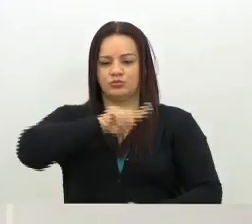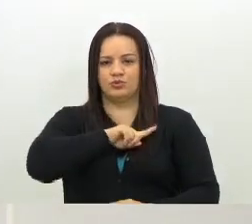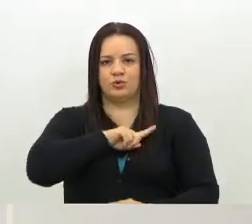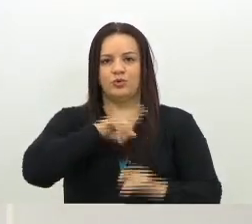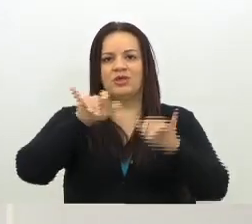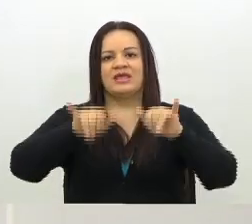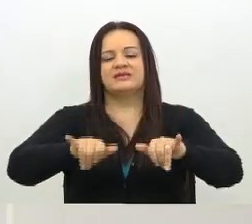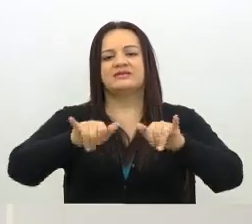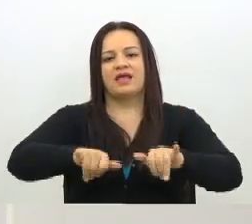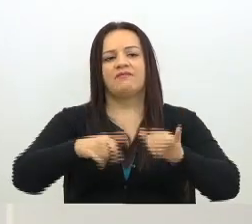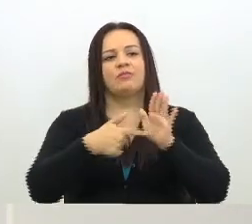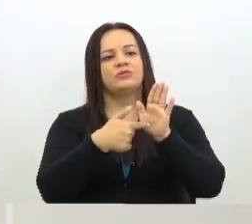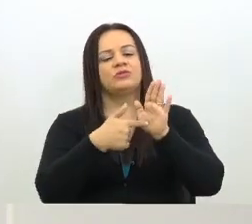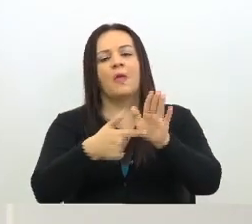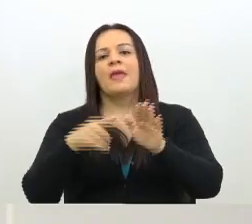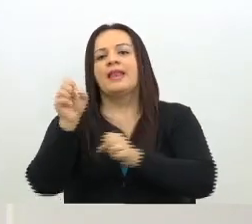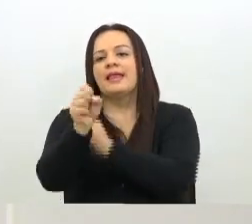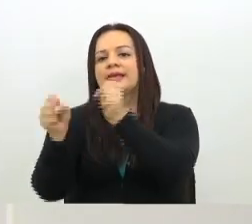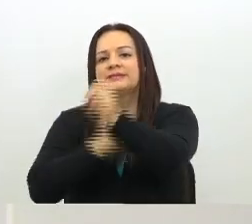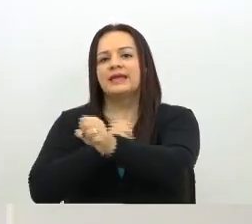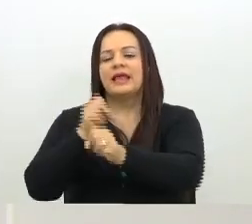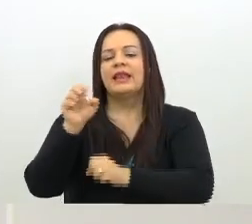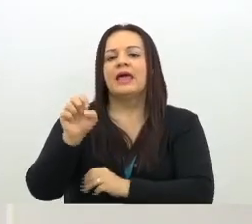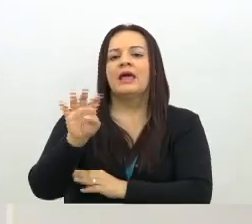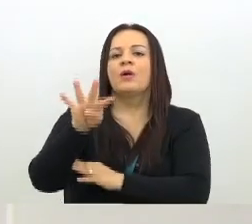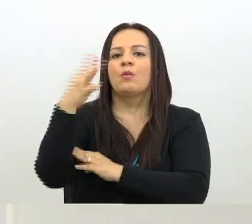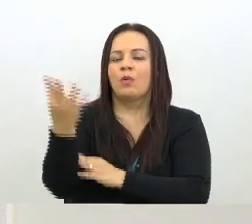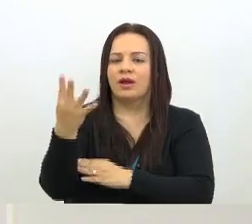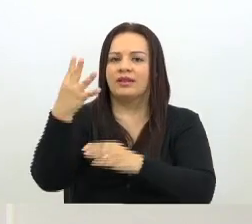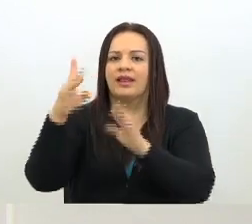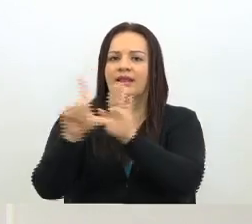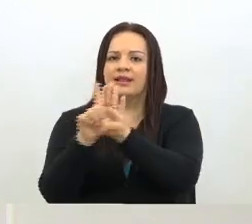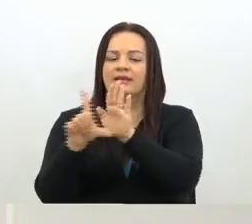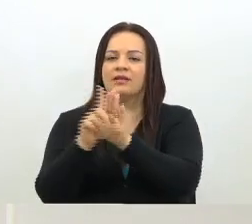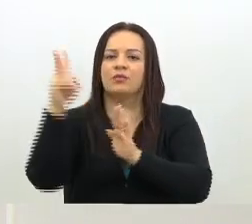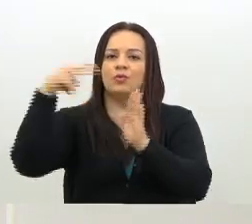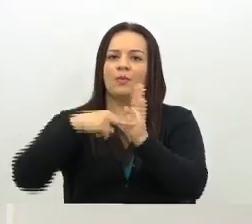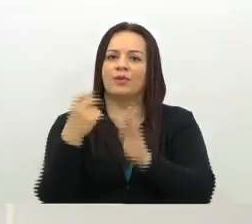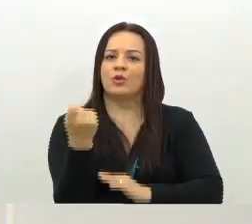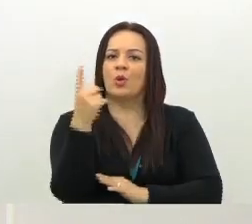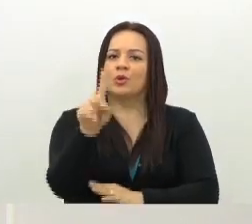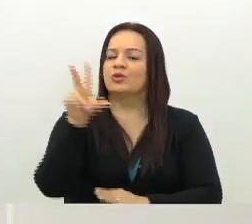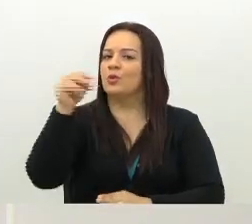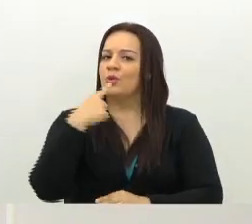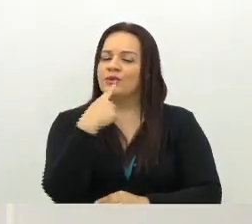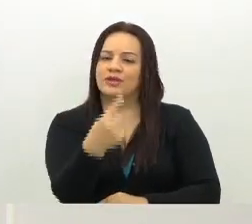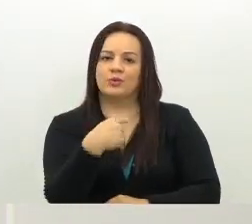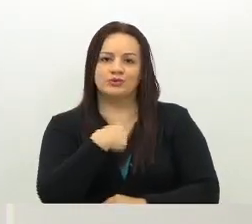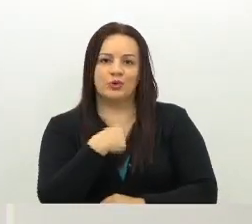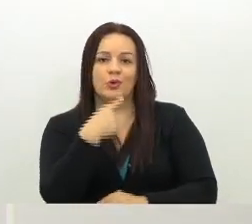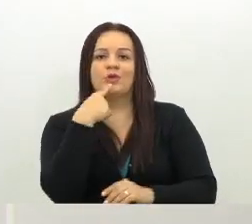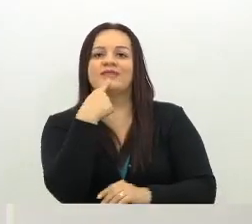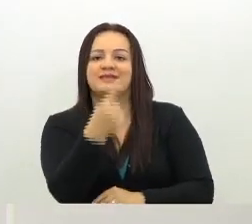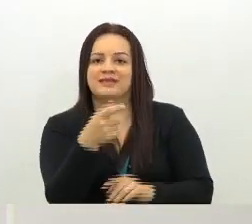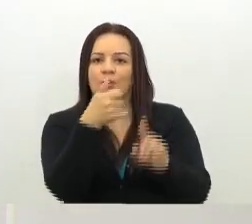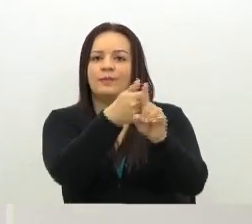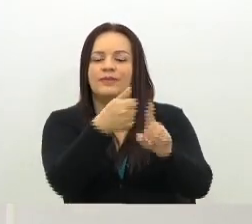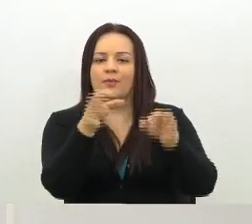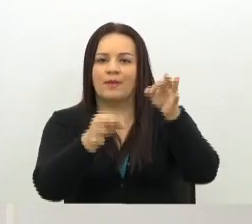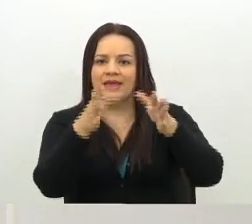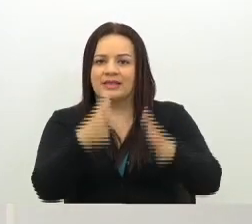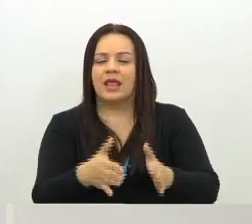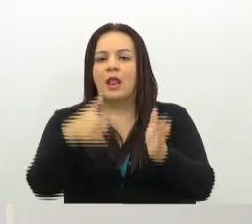en la pared mientras la Sala Constitucional legislaba en el 2011. No lo digo yo, lo dicen los mismos magistrados en el